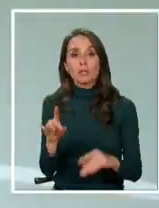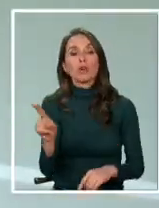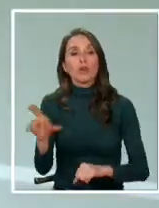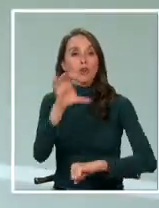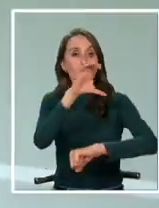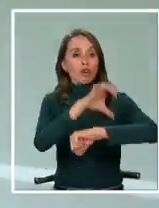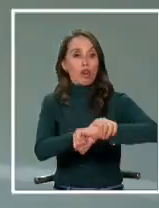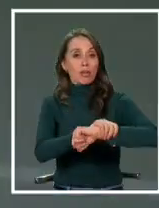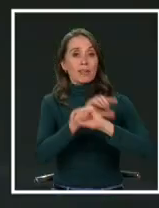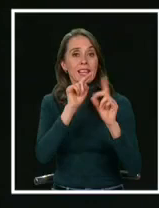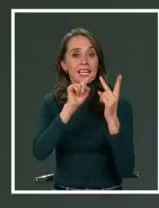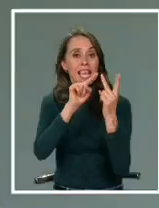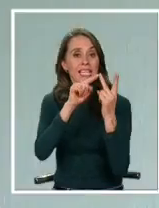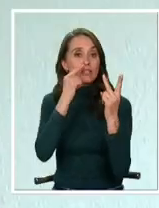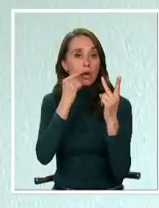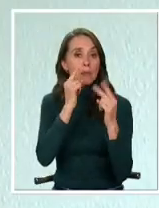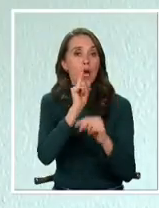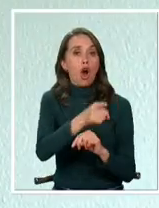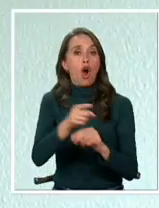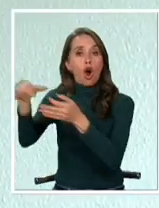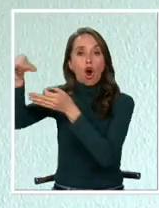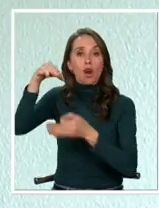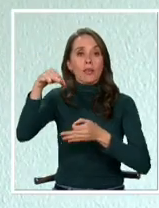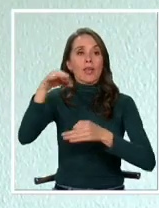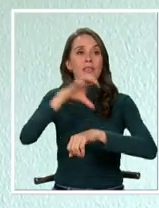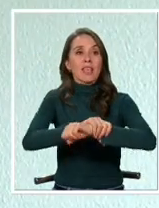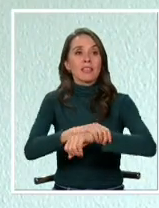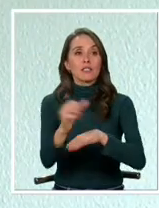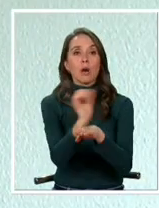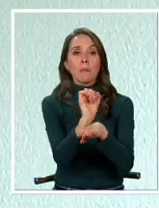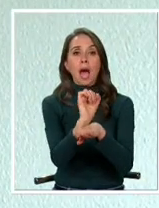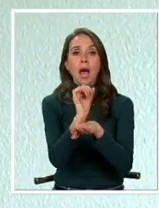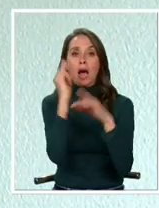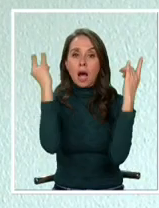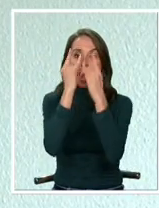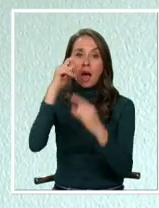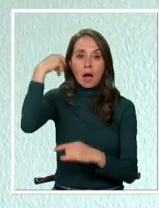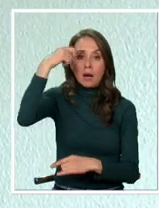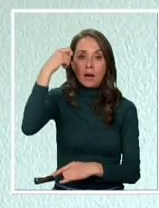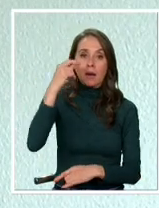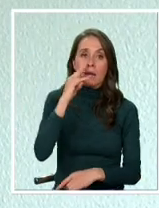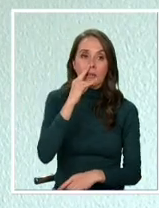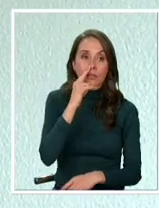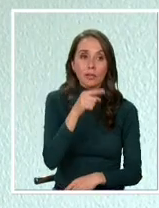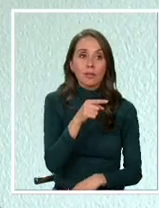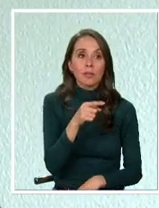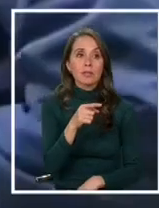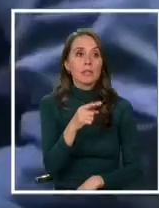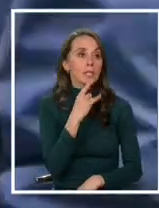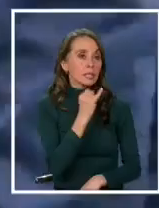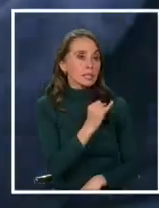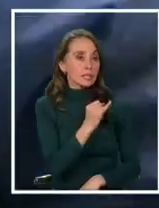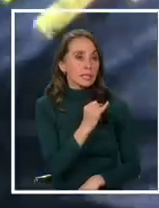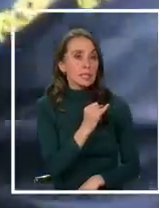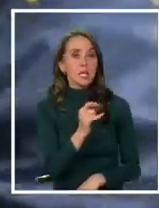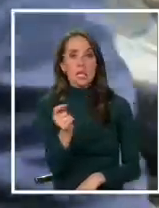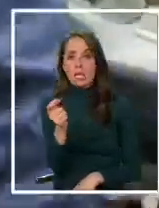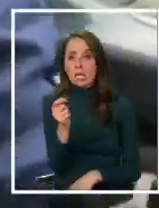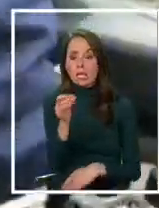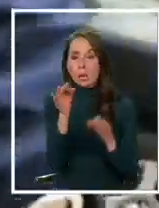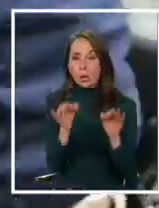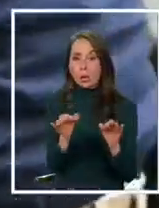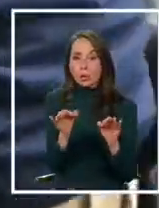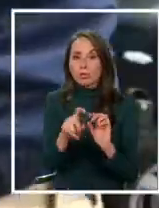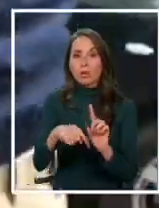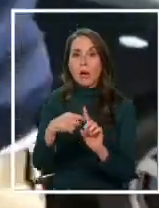detiene cierto por una orden de detención por manejar estado heredad es decir torpe la investig absolutamente se da la coincidencia